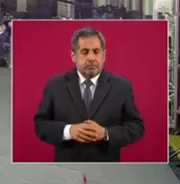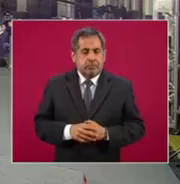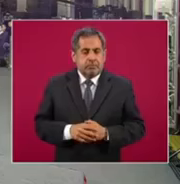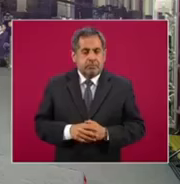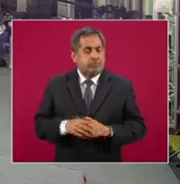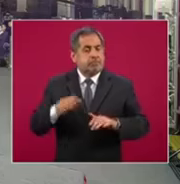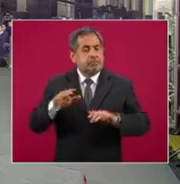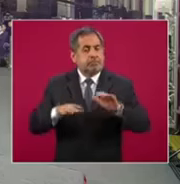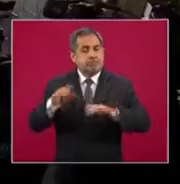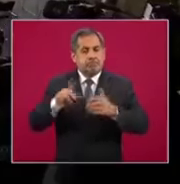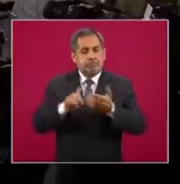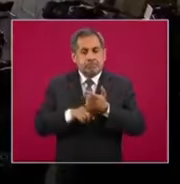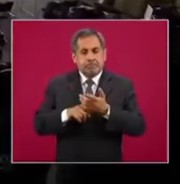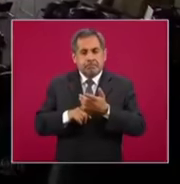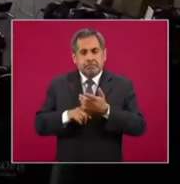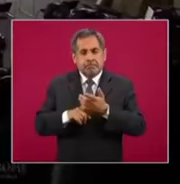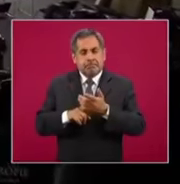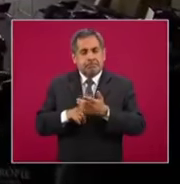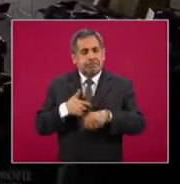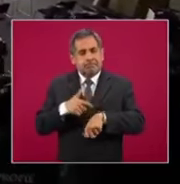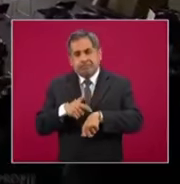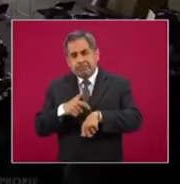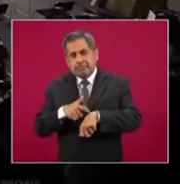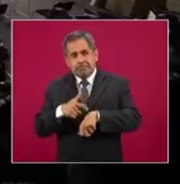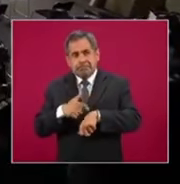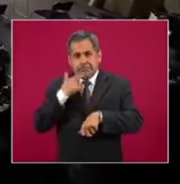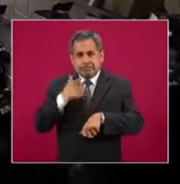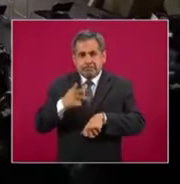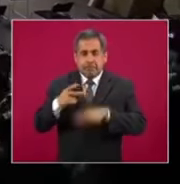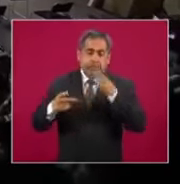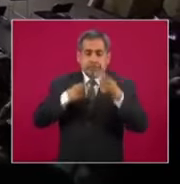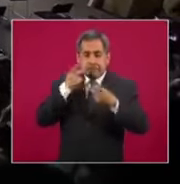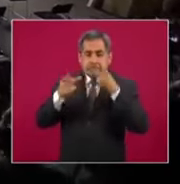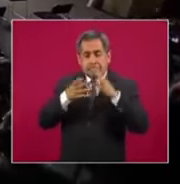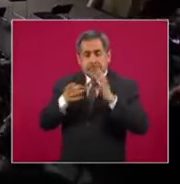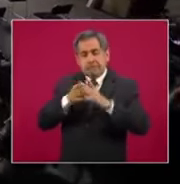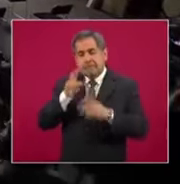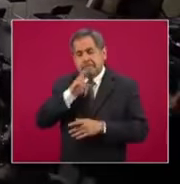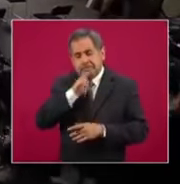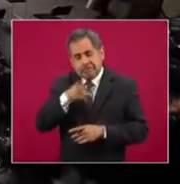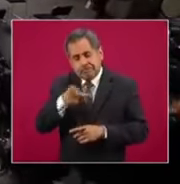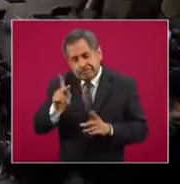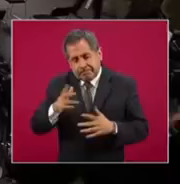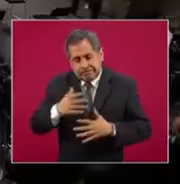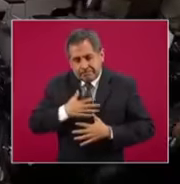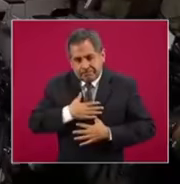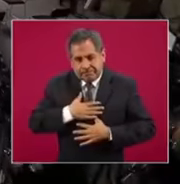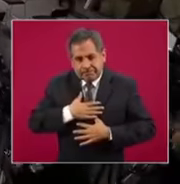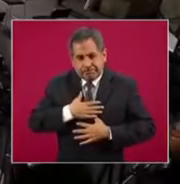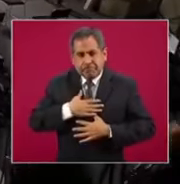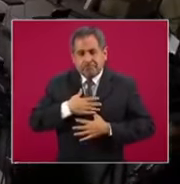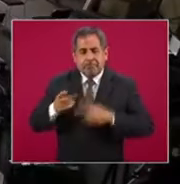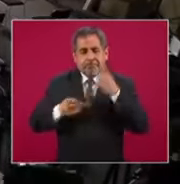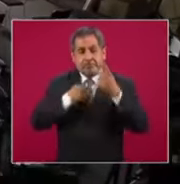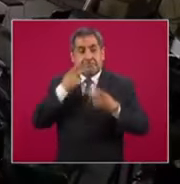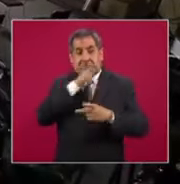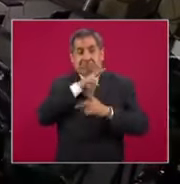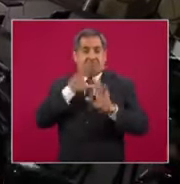veces nos rendiría más el tiempo Si yo hablara más rápido pero ya ven que no hablo de